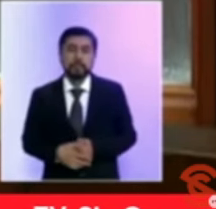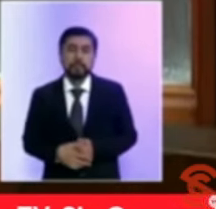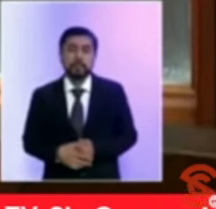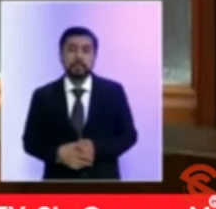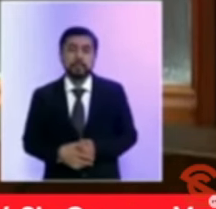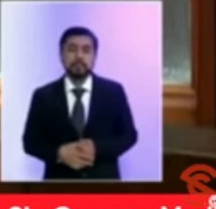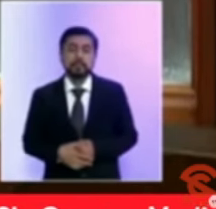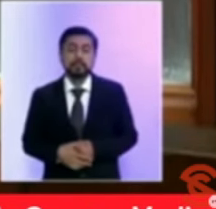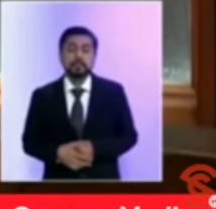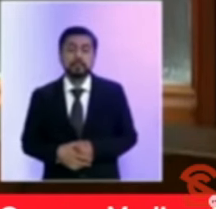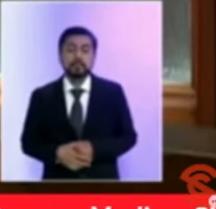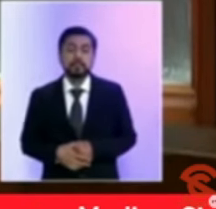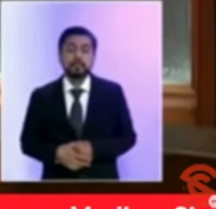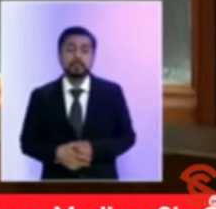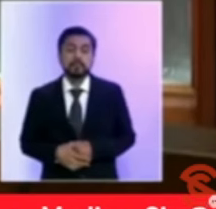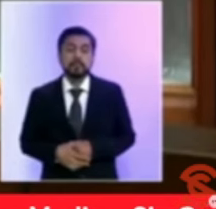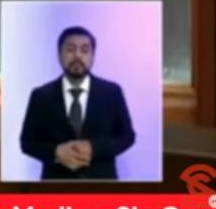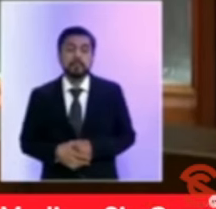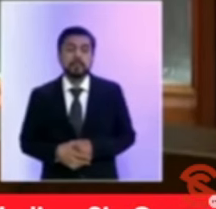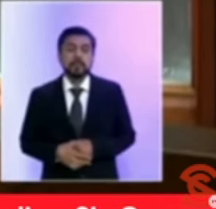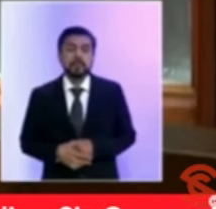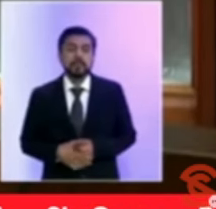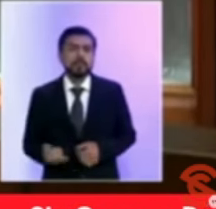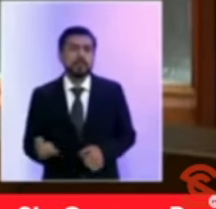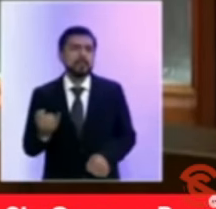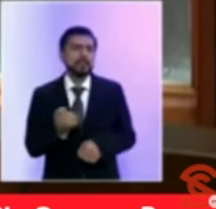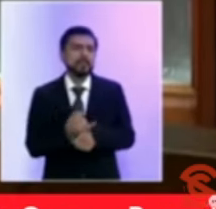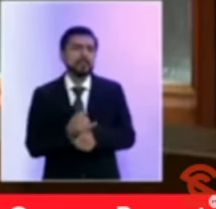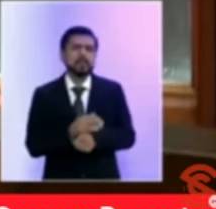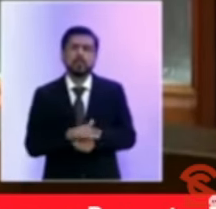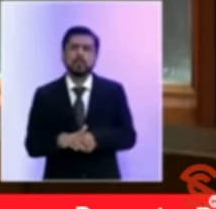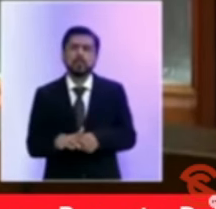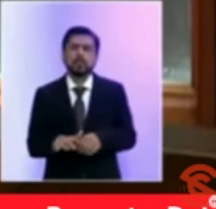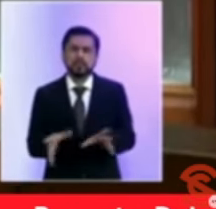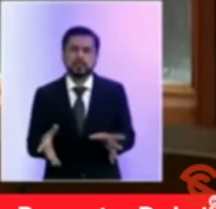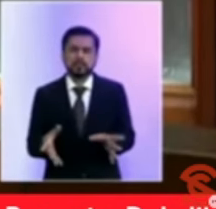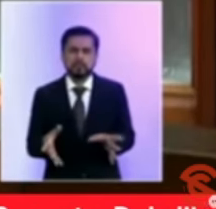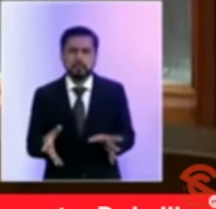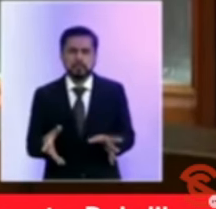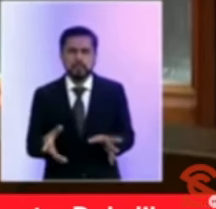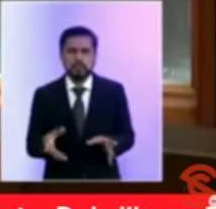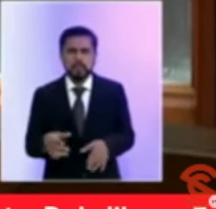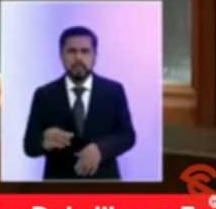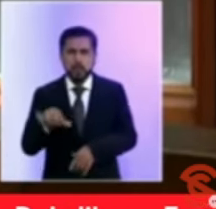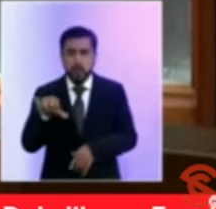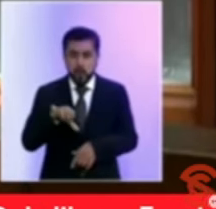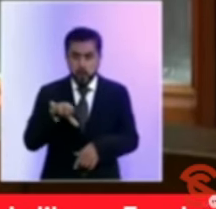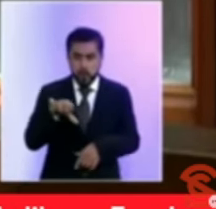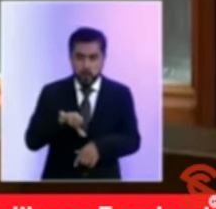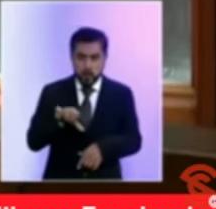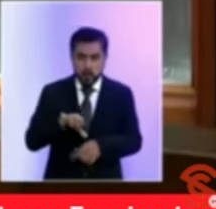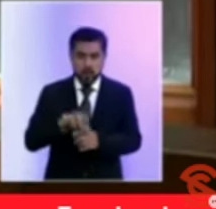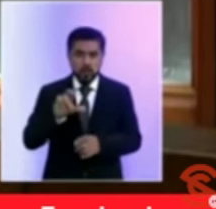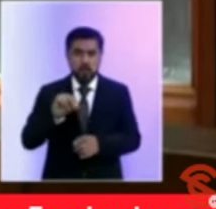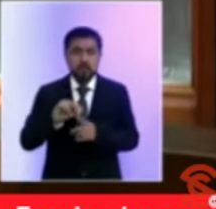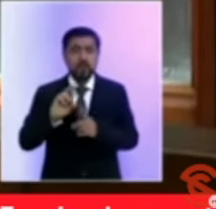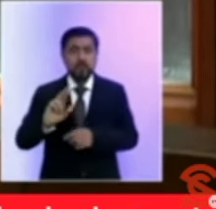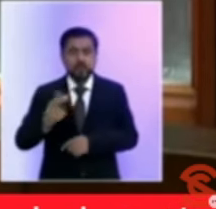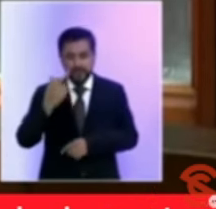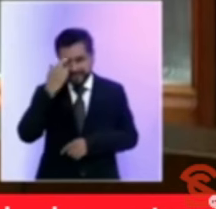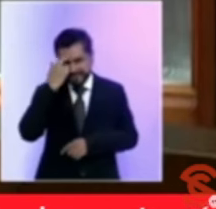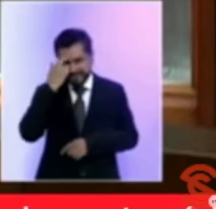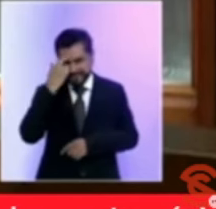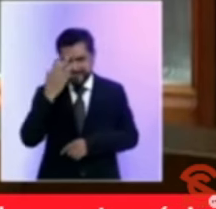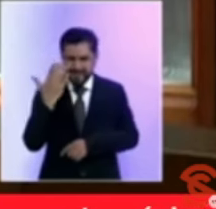junio resulta imposible vivir este día sin rememorar el largo camino que